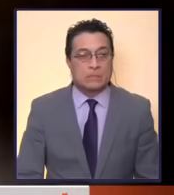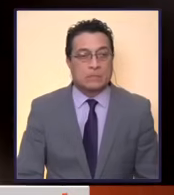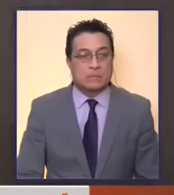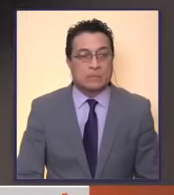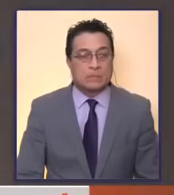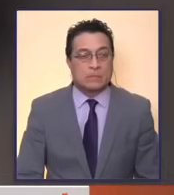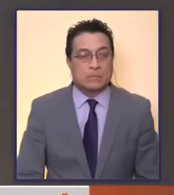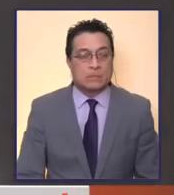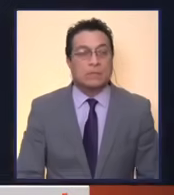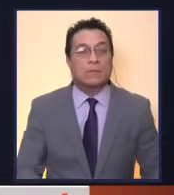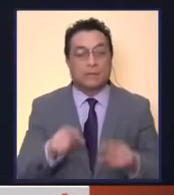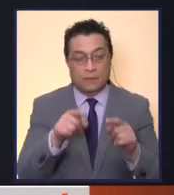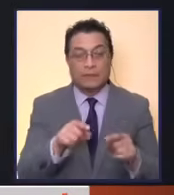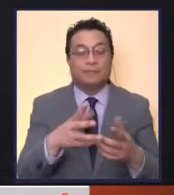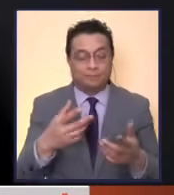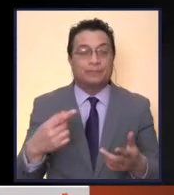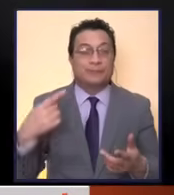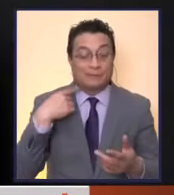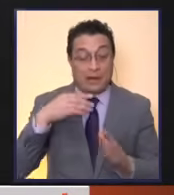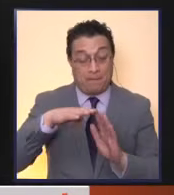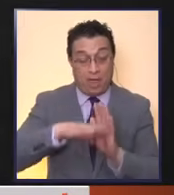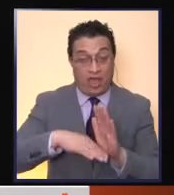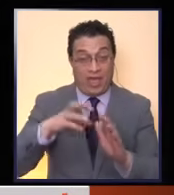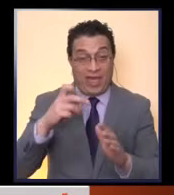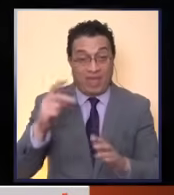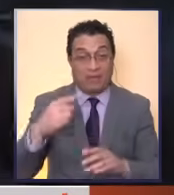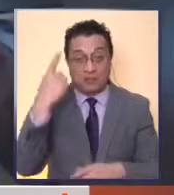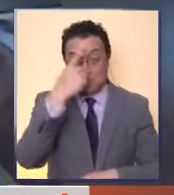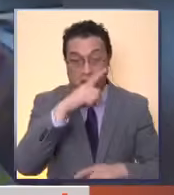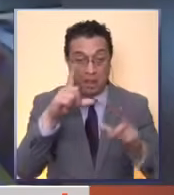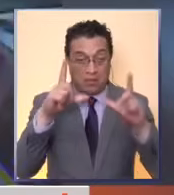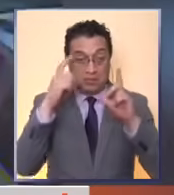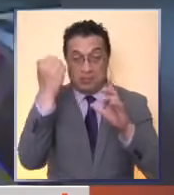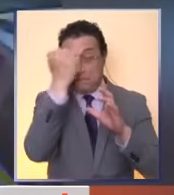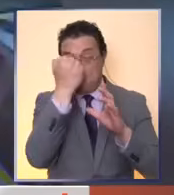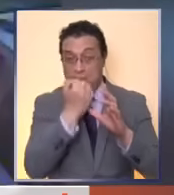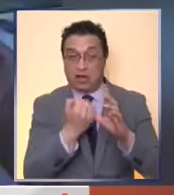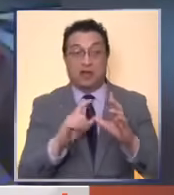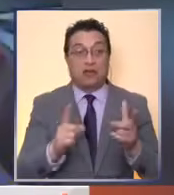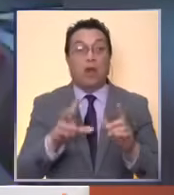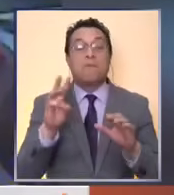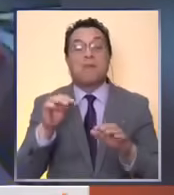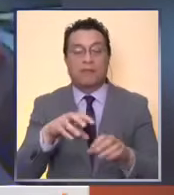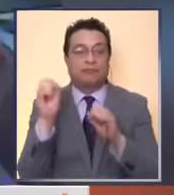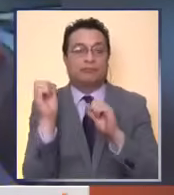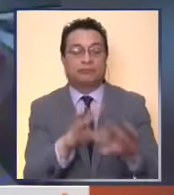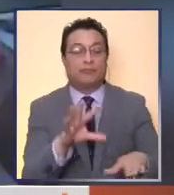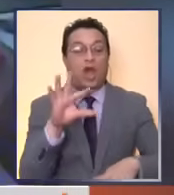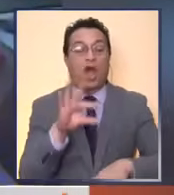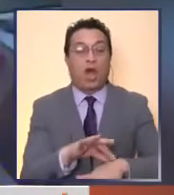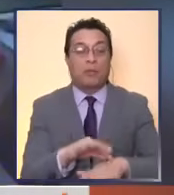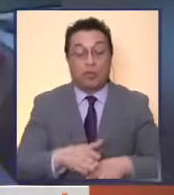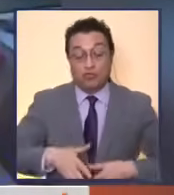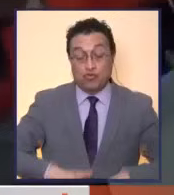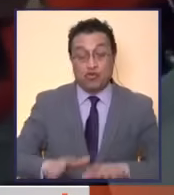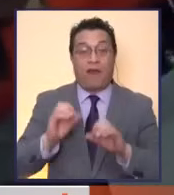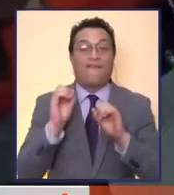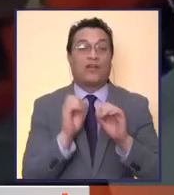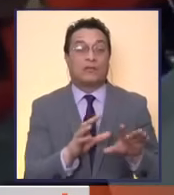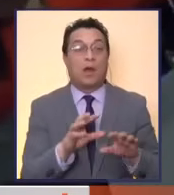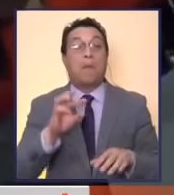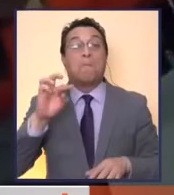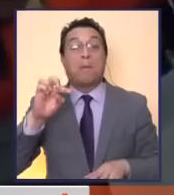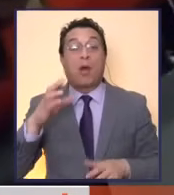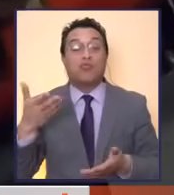Ya le diremos por qué, pese a ser un menor de edad, su rostro no está cubierto. Su madre lo abandonó en un hospital a días de haber nacido. Su padre murió